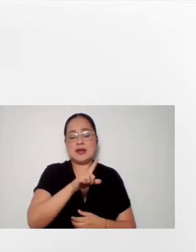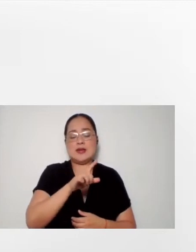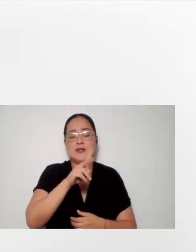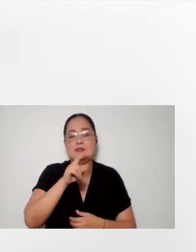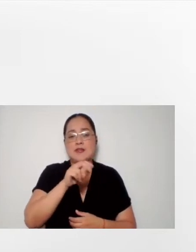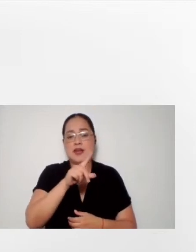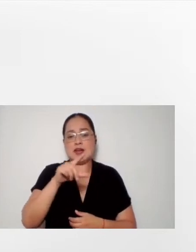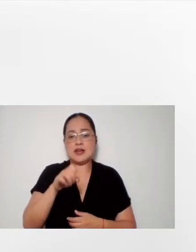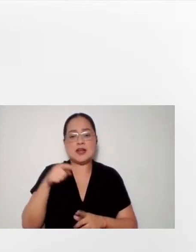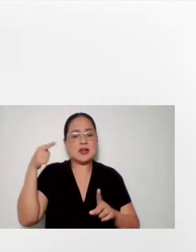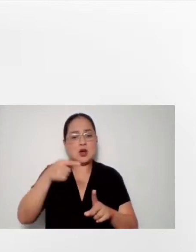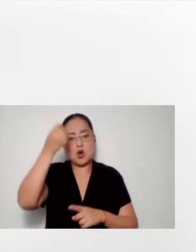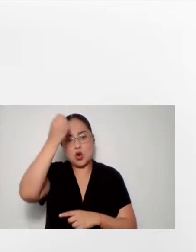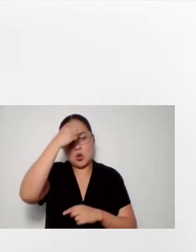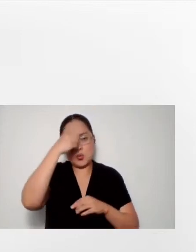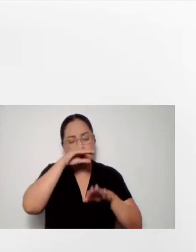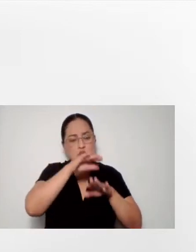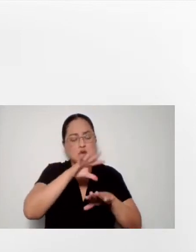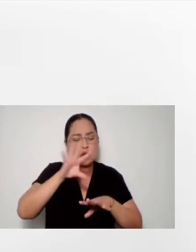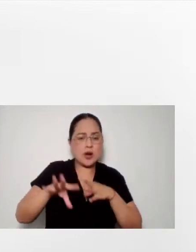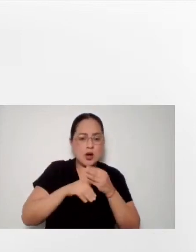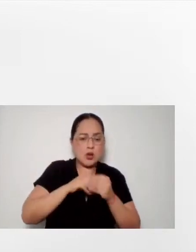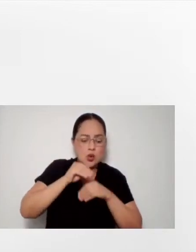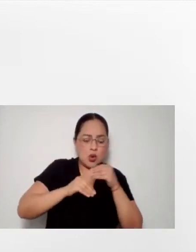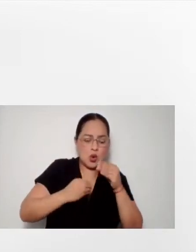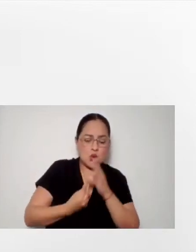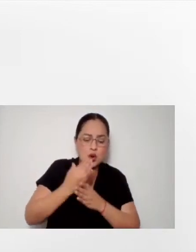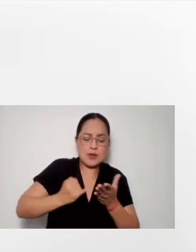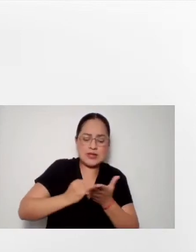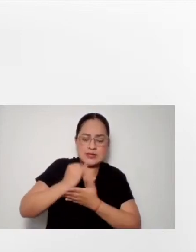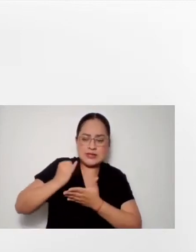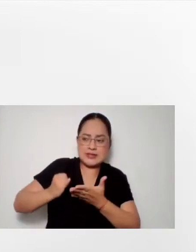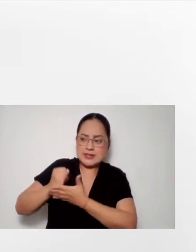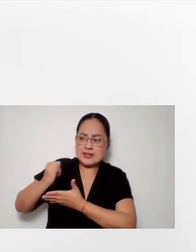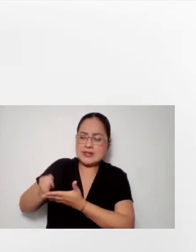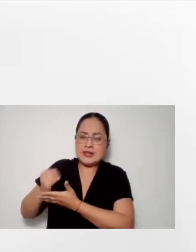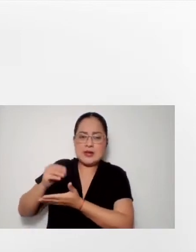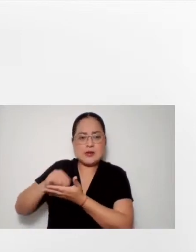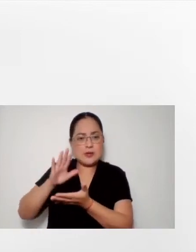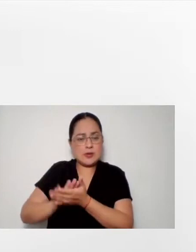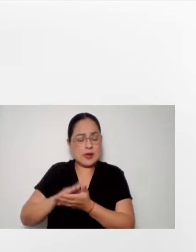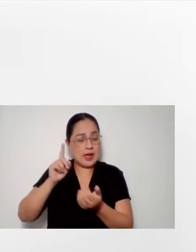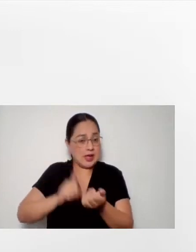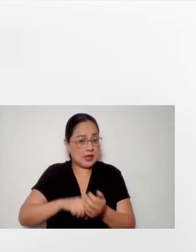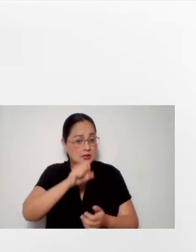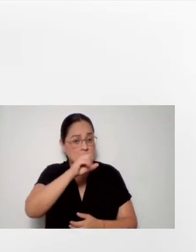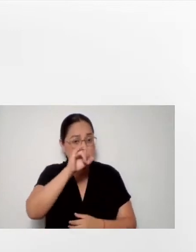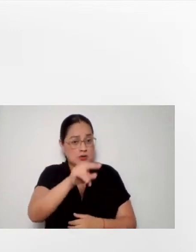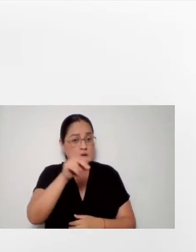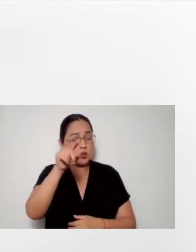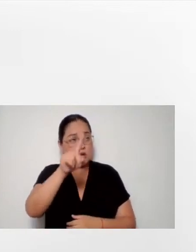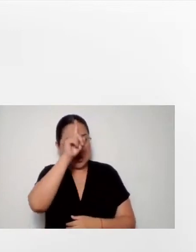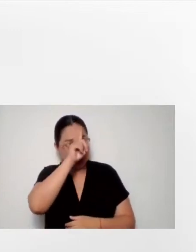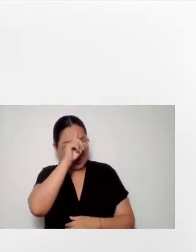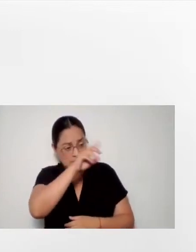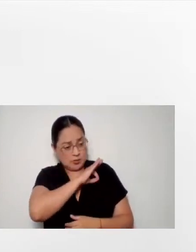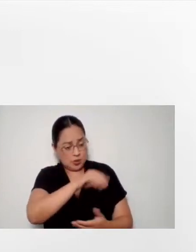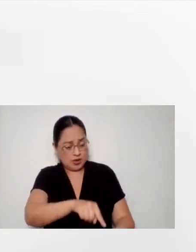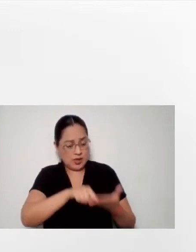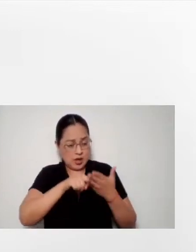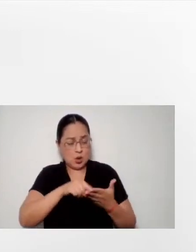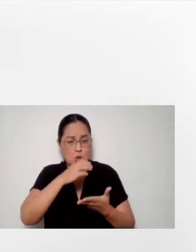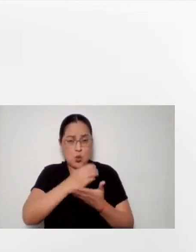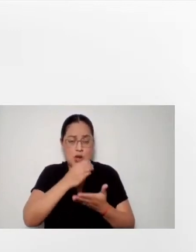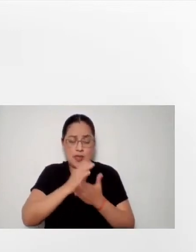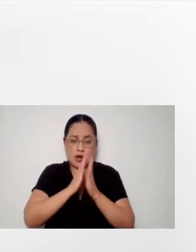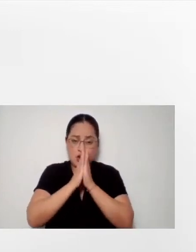sobre este proyecto de reconstrucción de líneas jurisprudenciales y si recomienda o no consultar el cuaderno